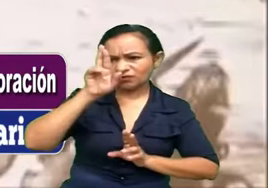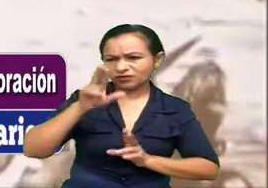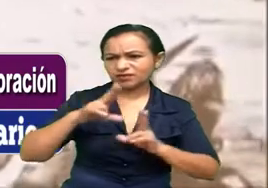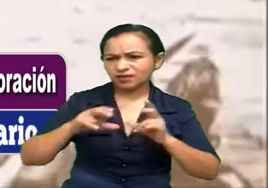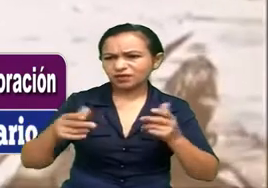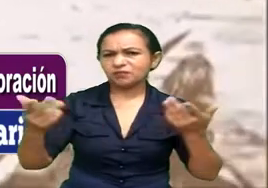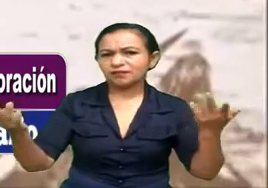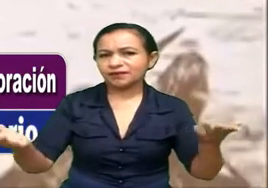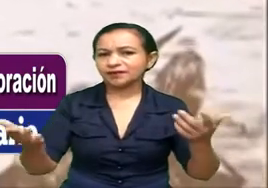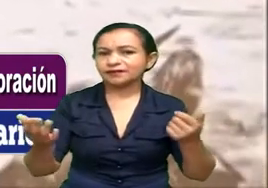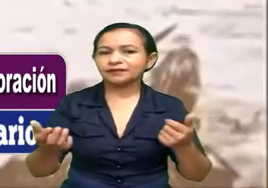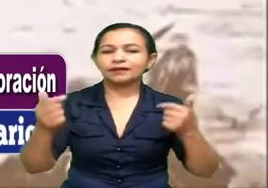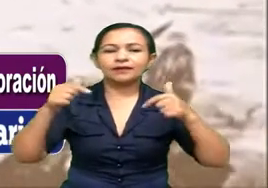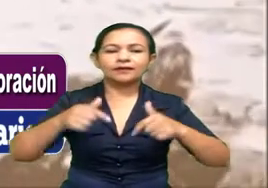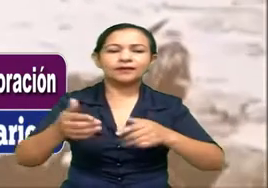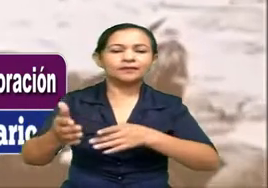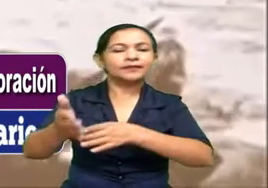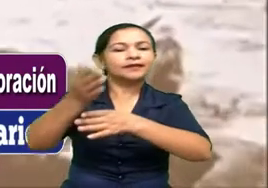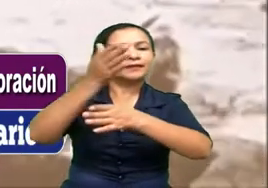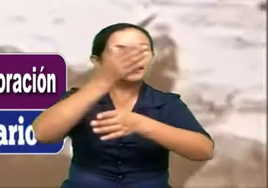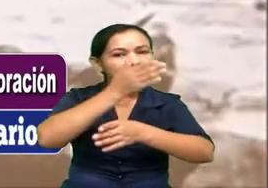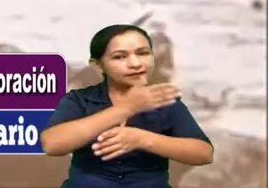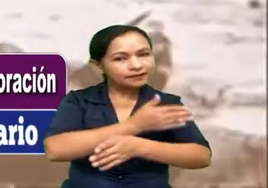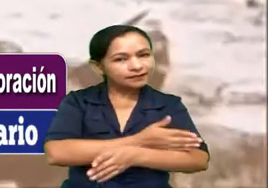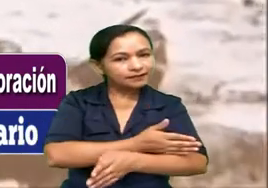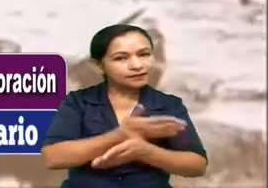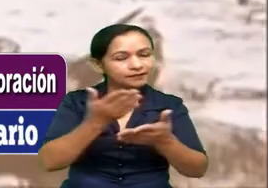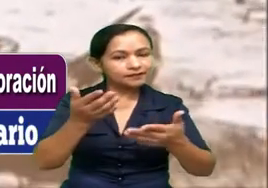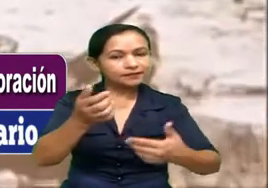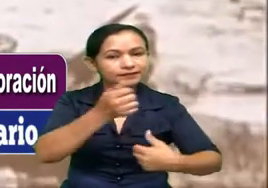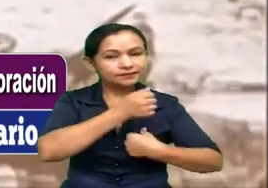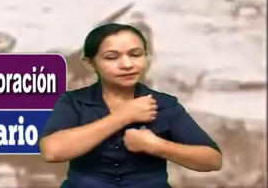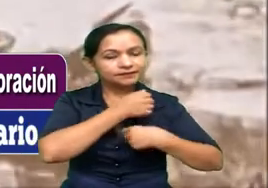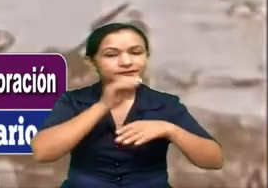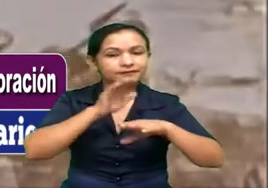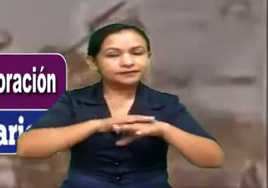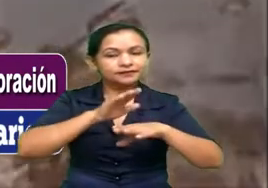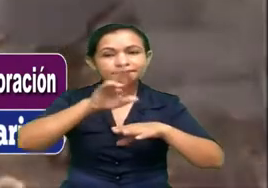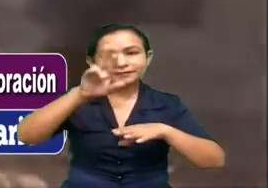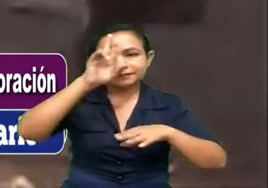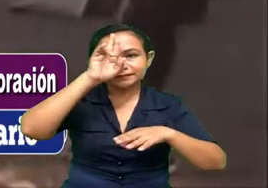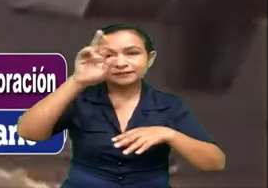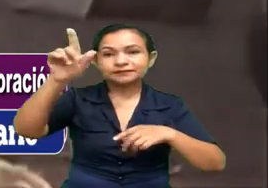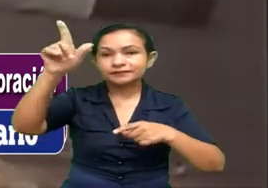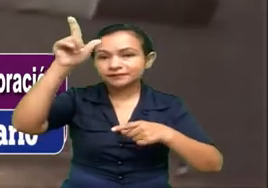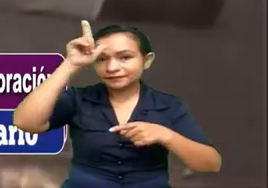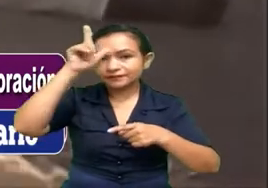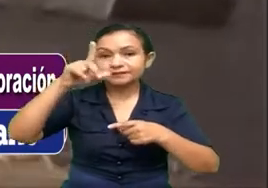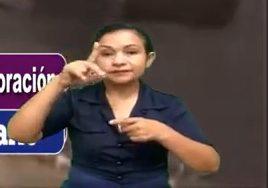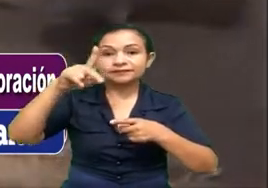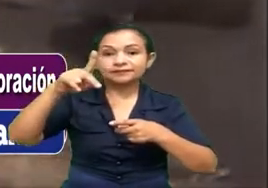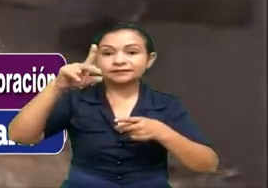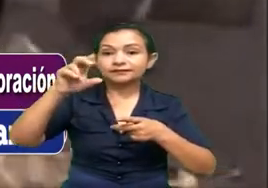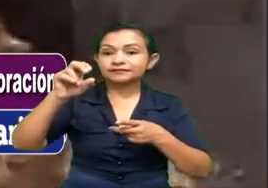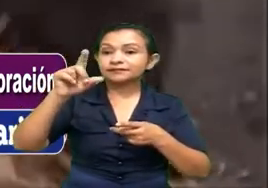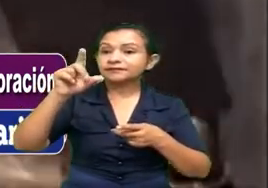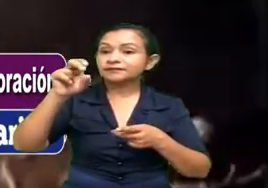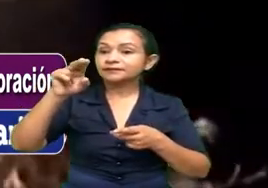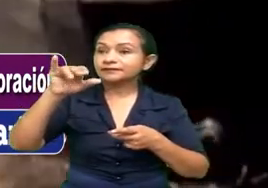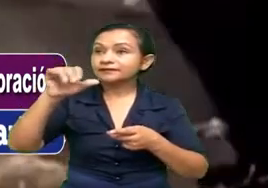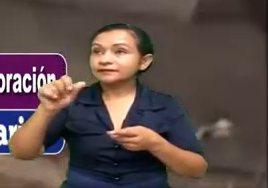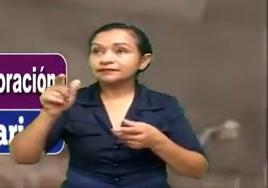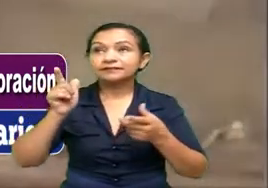uh-huh, militares. Pero Costa Rica, para formar su ejército, ocupó rusos, alemanes, polacos, y tenía en